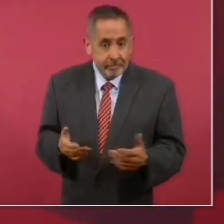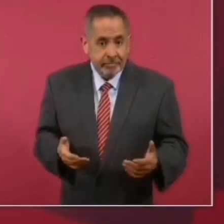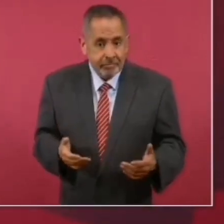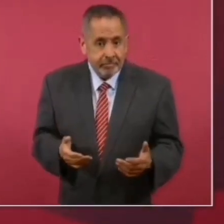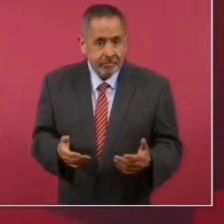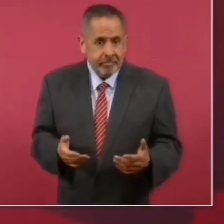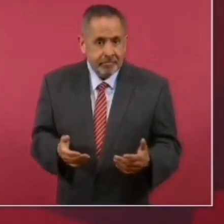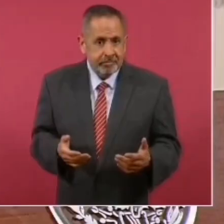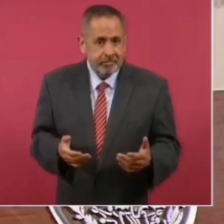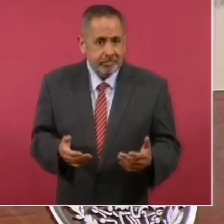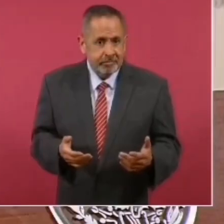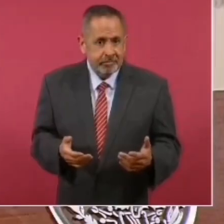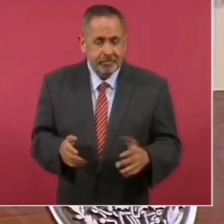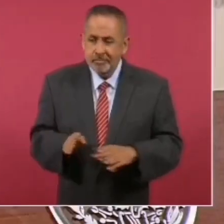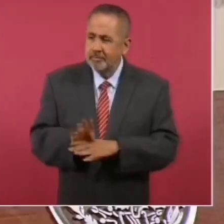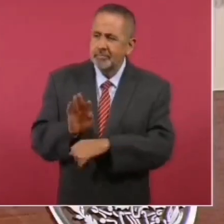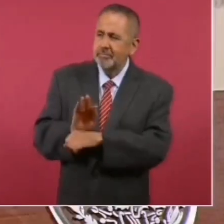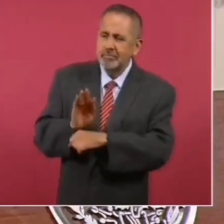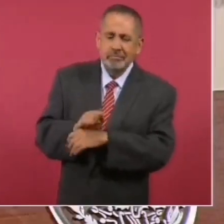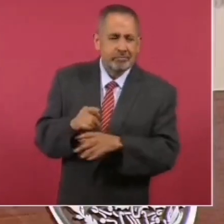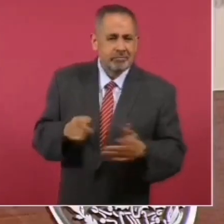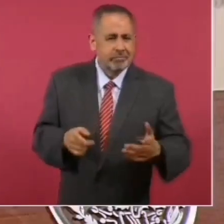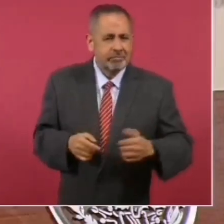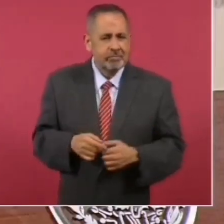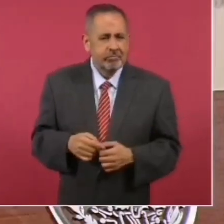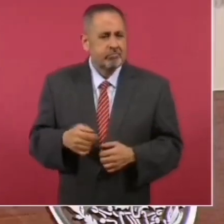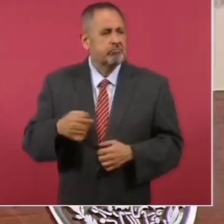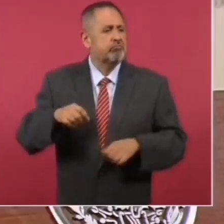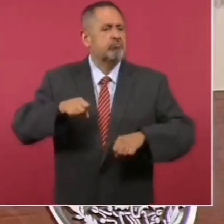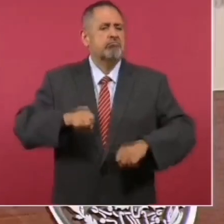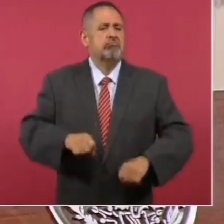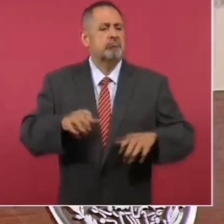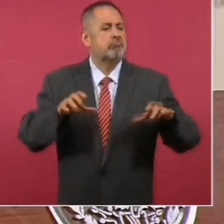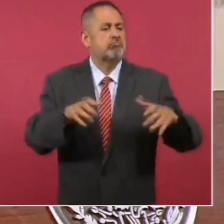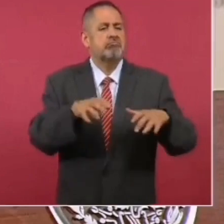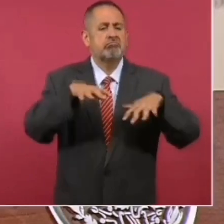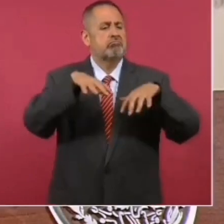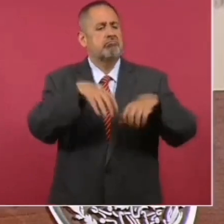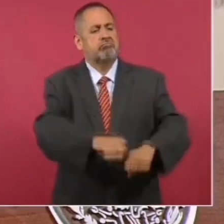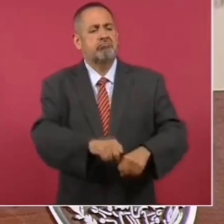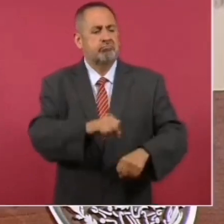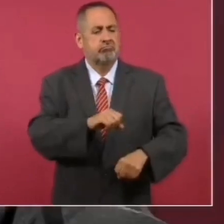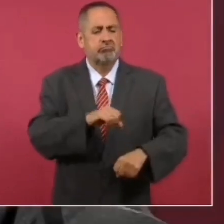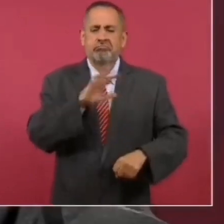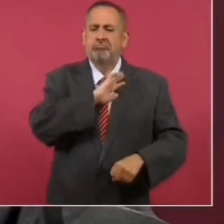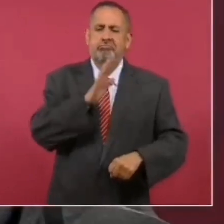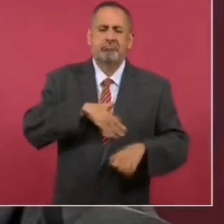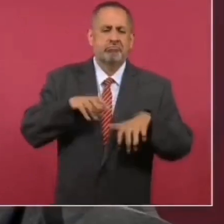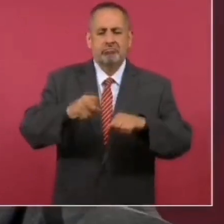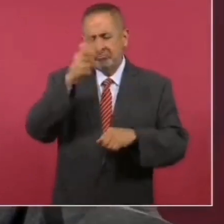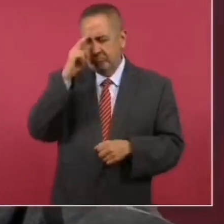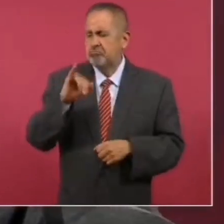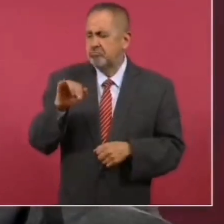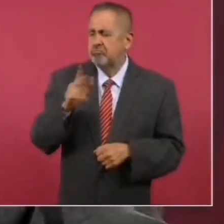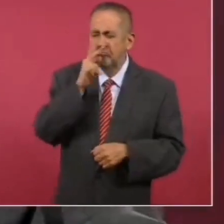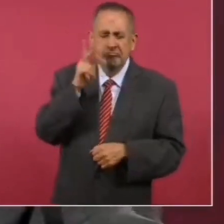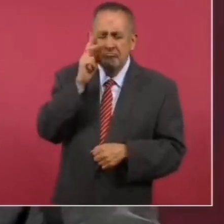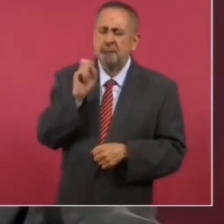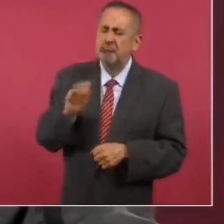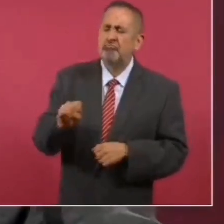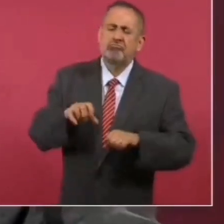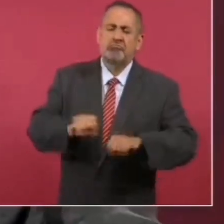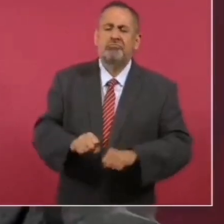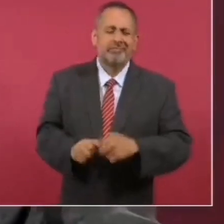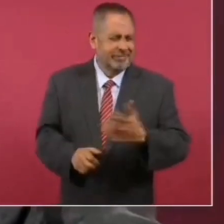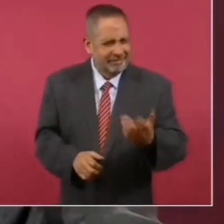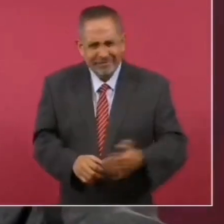de mantener el dominio colonial en México. ¿Y saben por